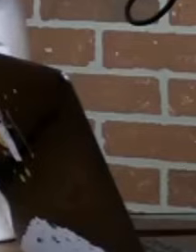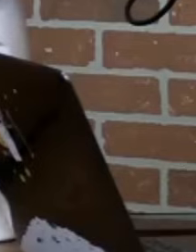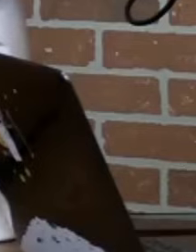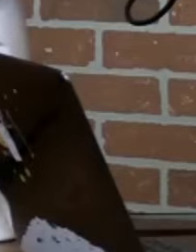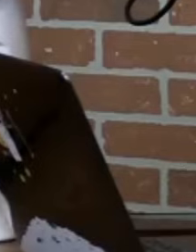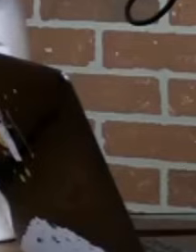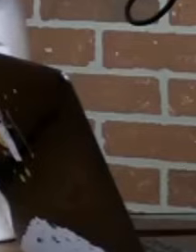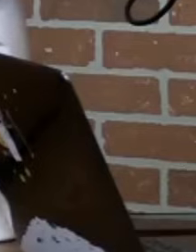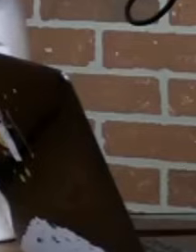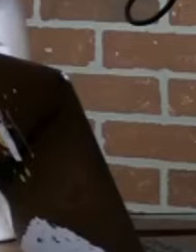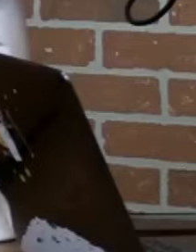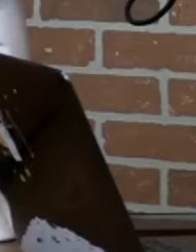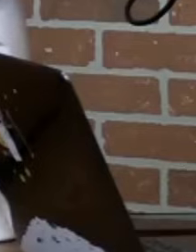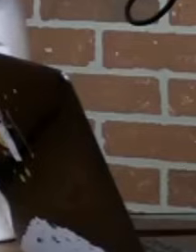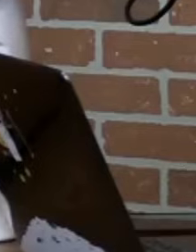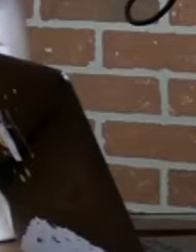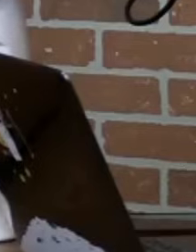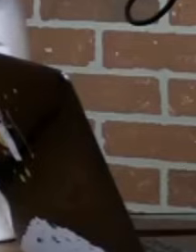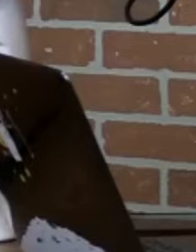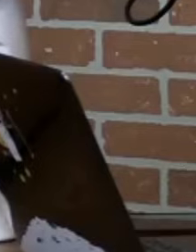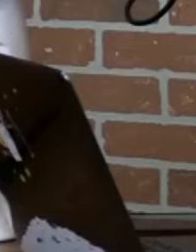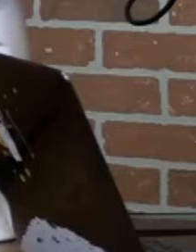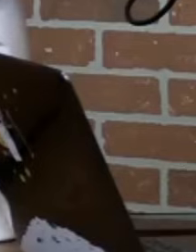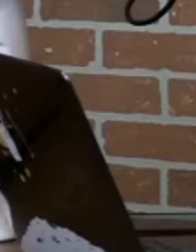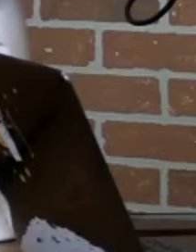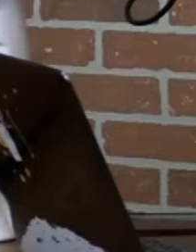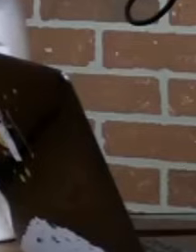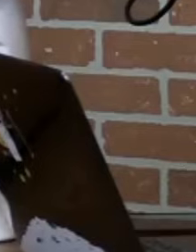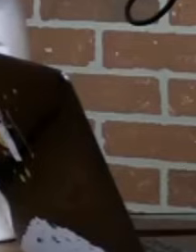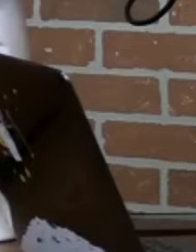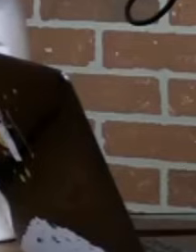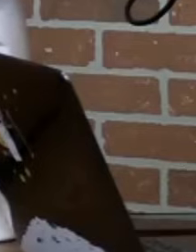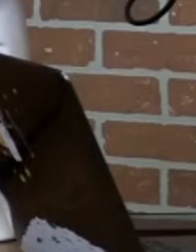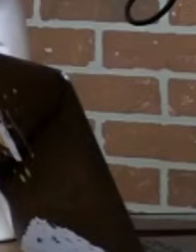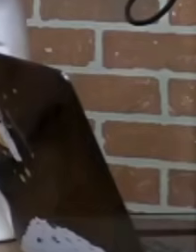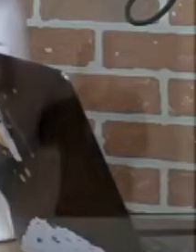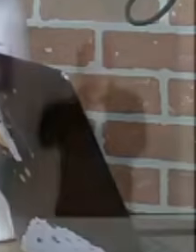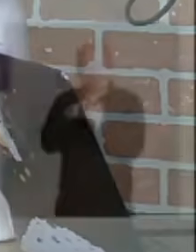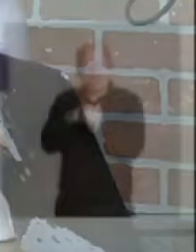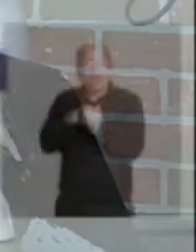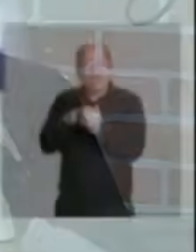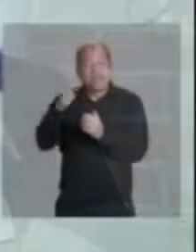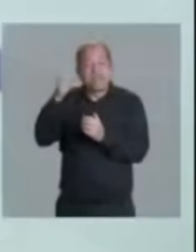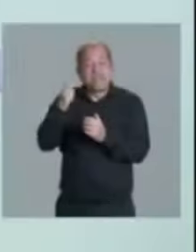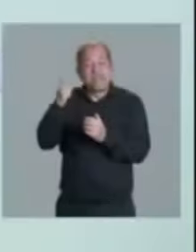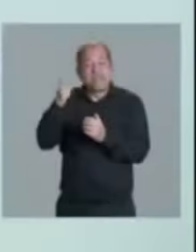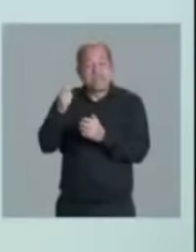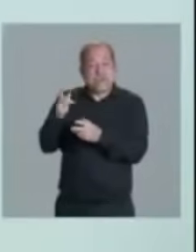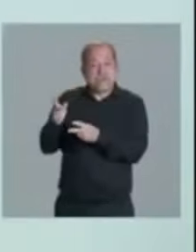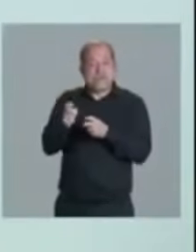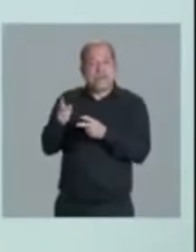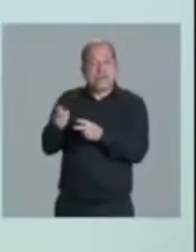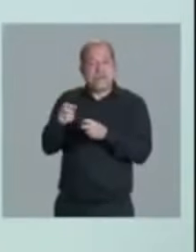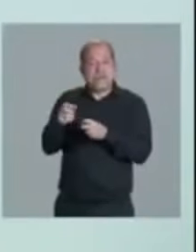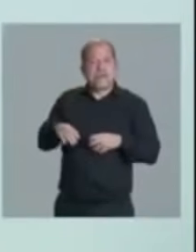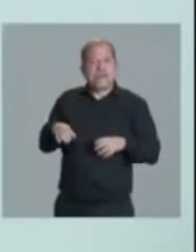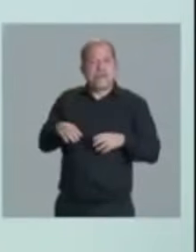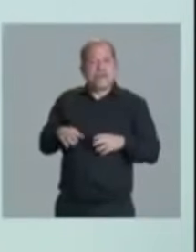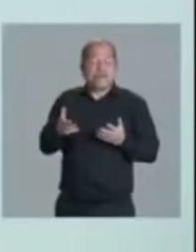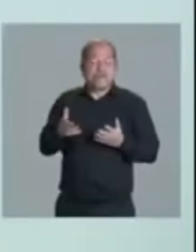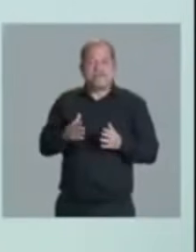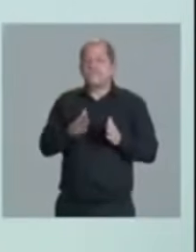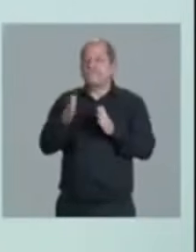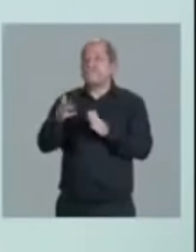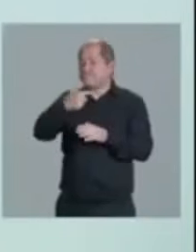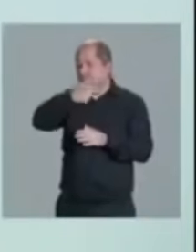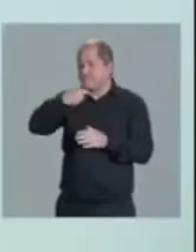escuchar es que ella está del lado de los empresarios. Vamos a escucharla. Dice la candidata del PRIAN que conoce a México como la palma de su